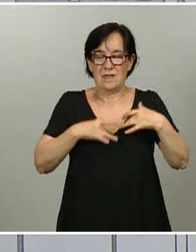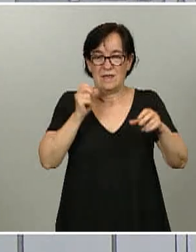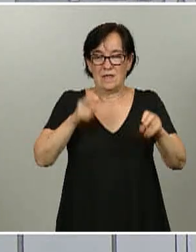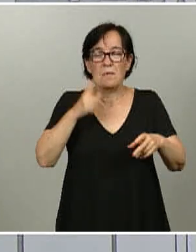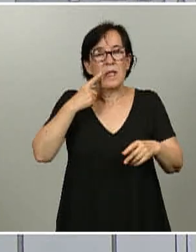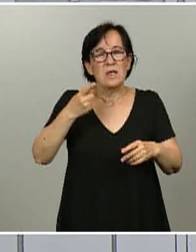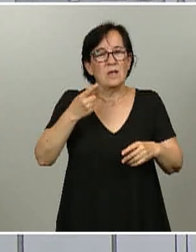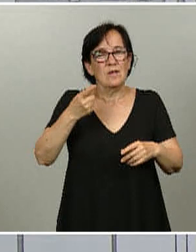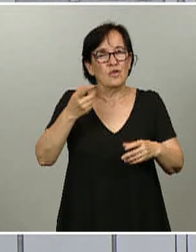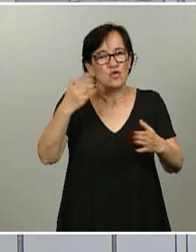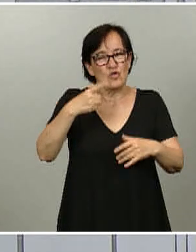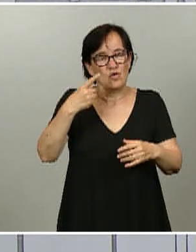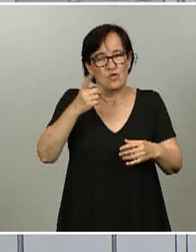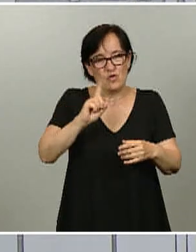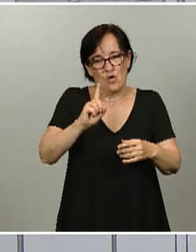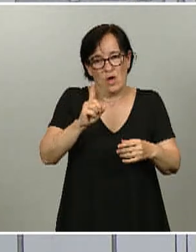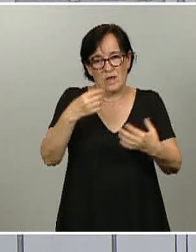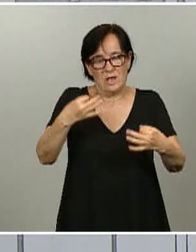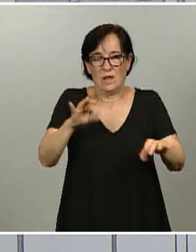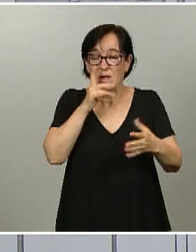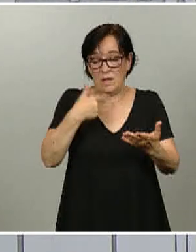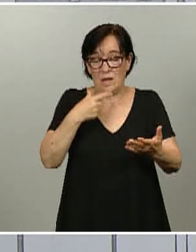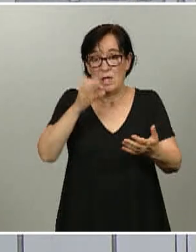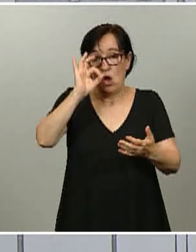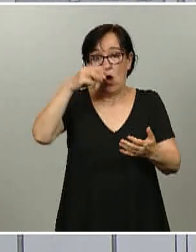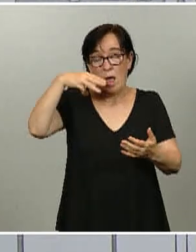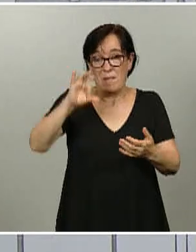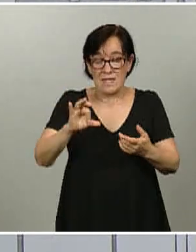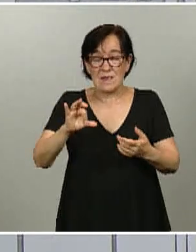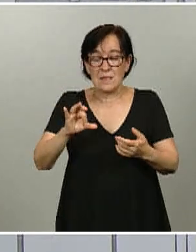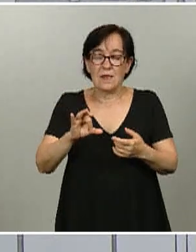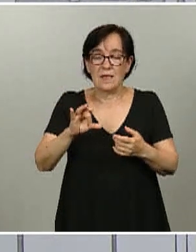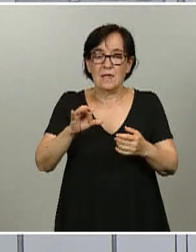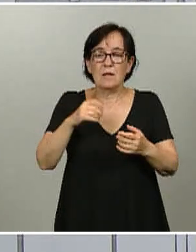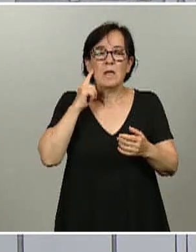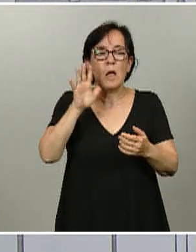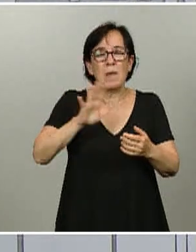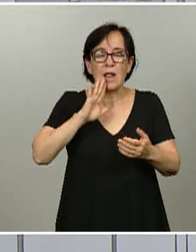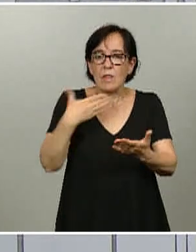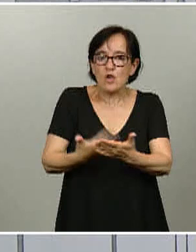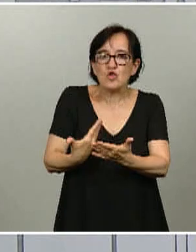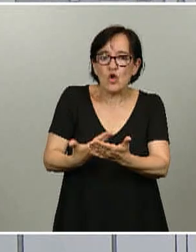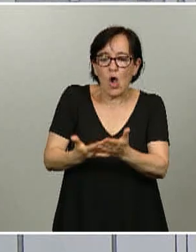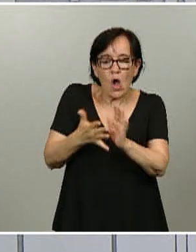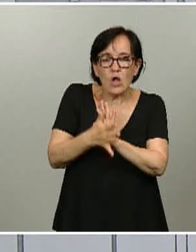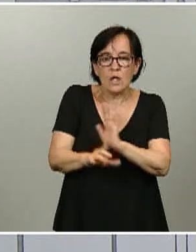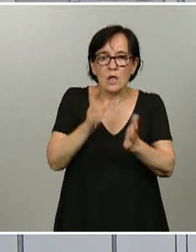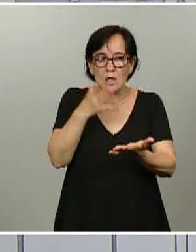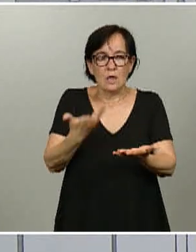en principio, la posición de la OMS parece sólida, la recomendación de la OMS, porque está basada además